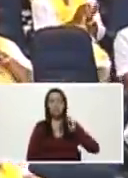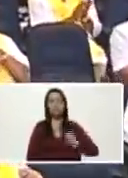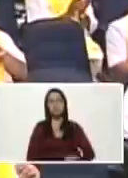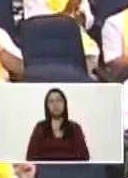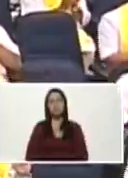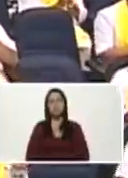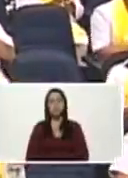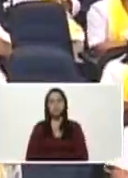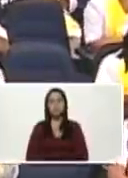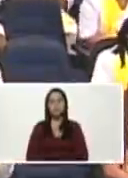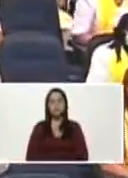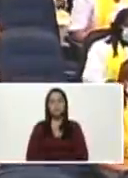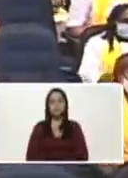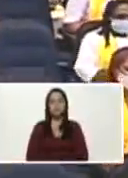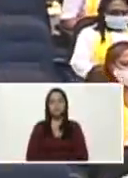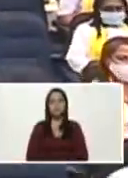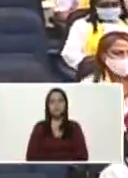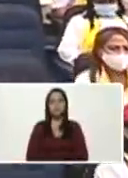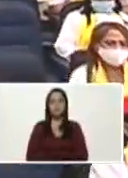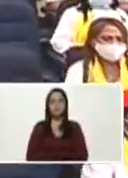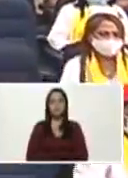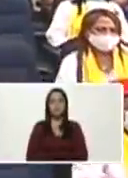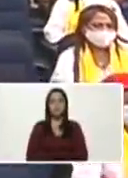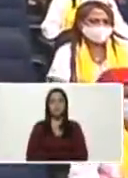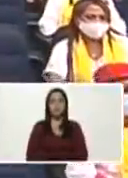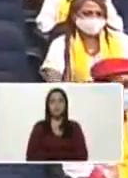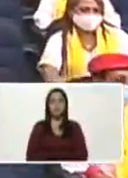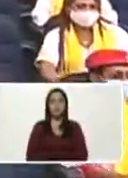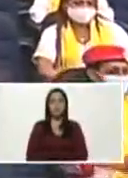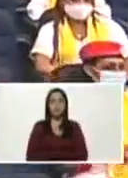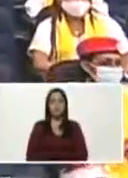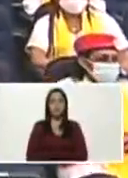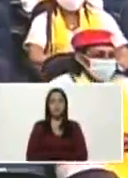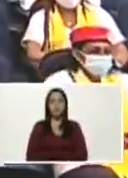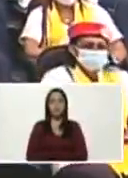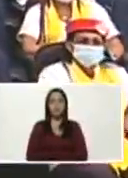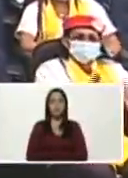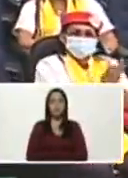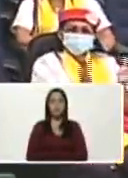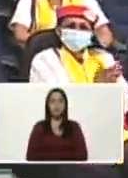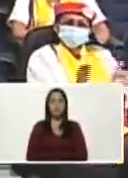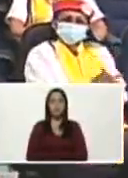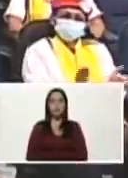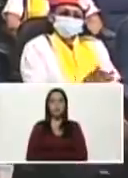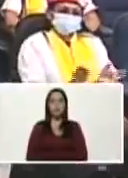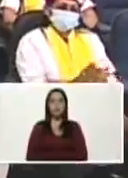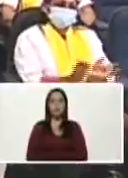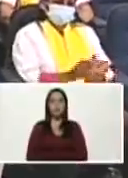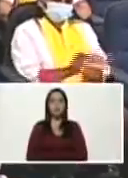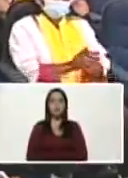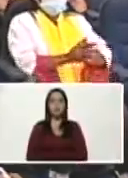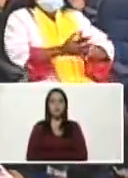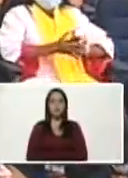de la Consolación Parra Tarazona, de Yarqui Saulis Cabaneiro Montesino.